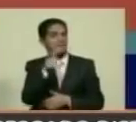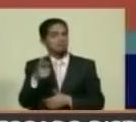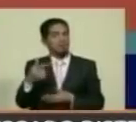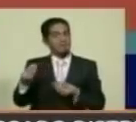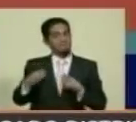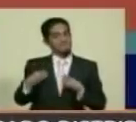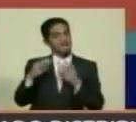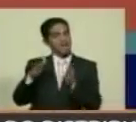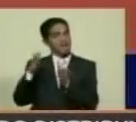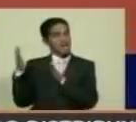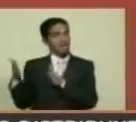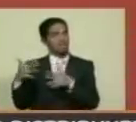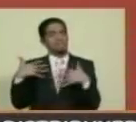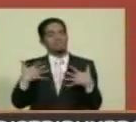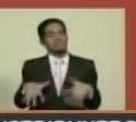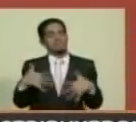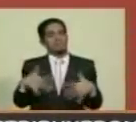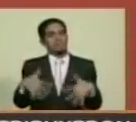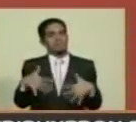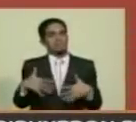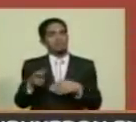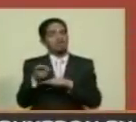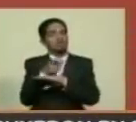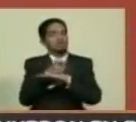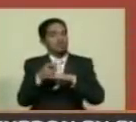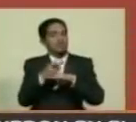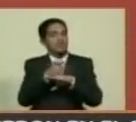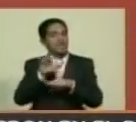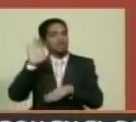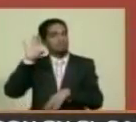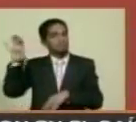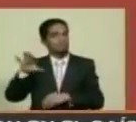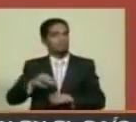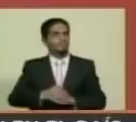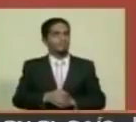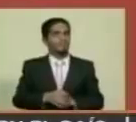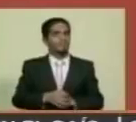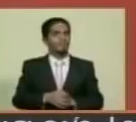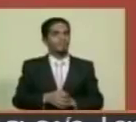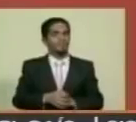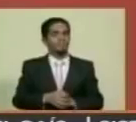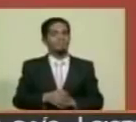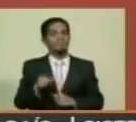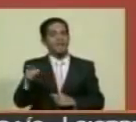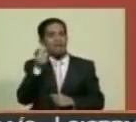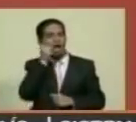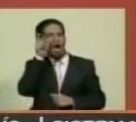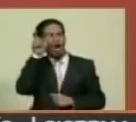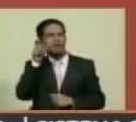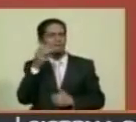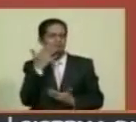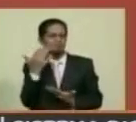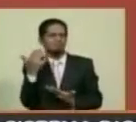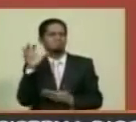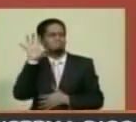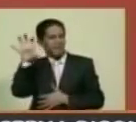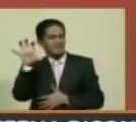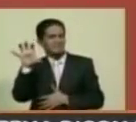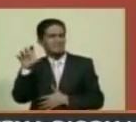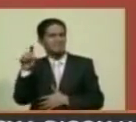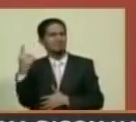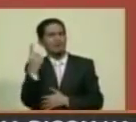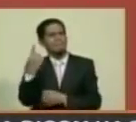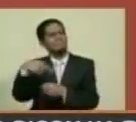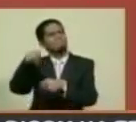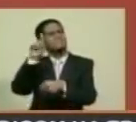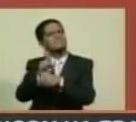gastamos en condición de gobierno de la República de Colombia. No solo es el principal productor de cocaína del mundo entero,